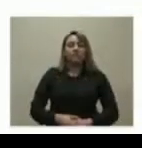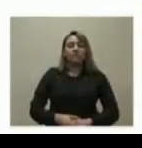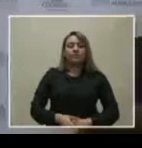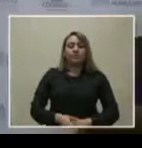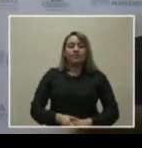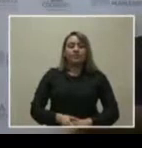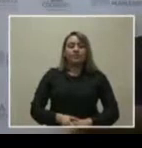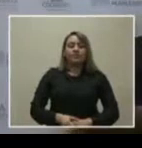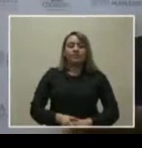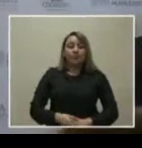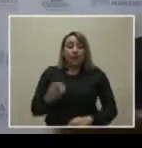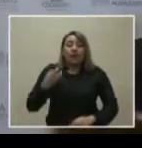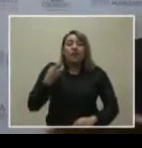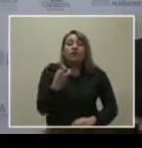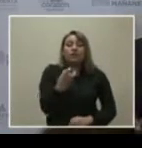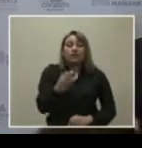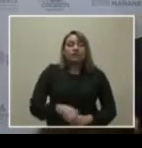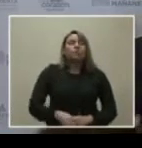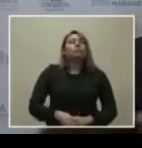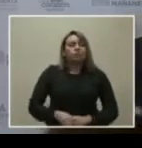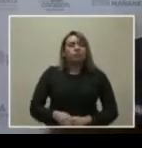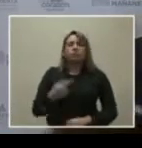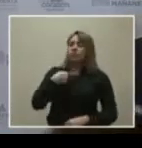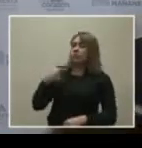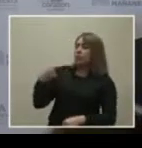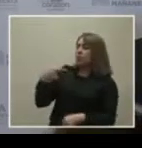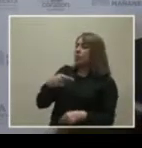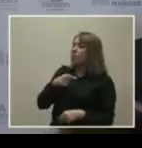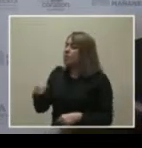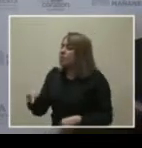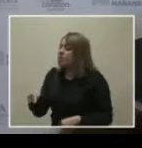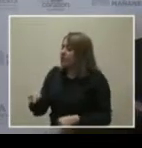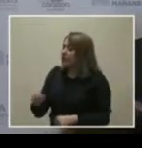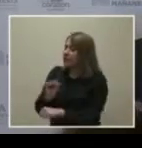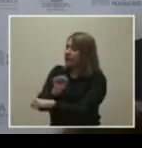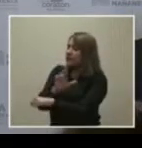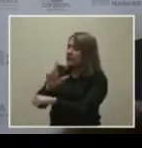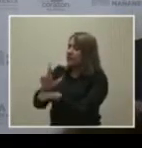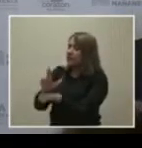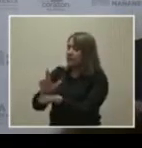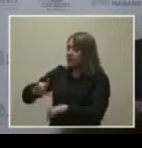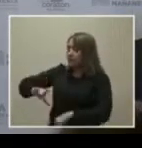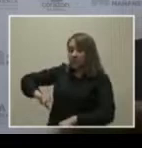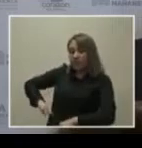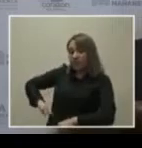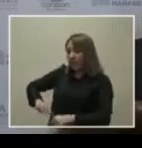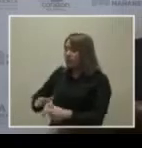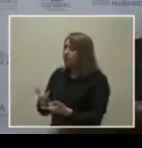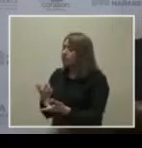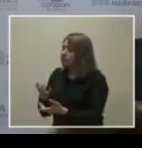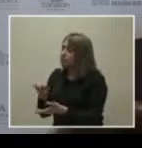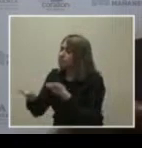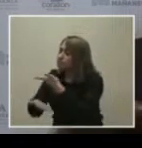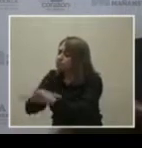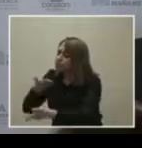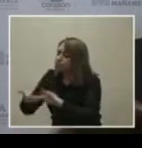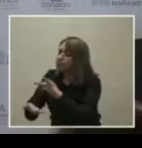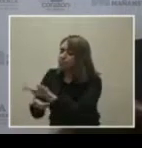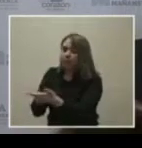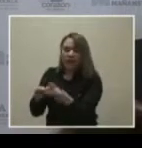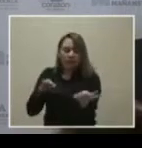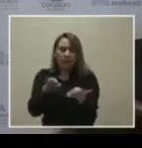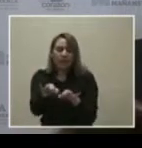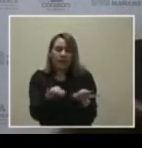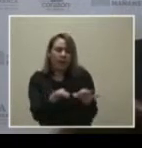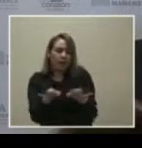En ese sentido, he instruido al secretario de Gobierno para que trabaje de manera coordinada con el gobierno federal